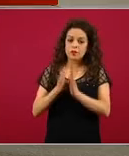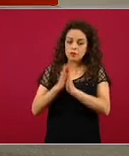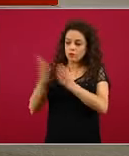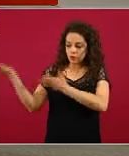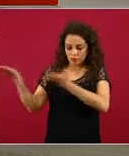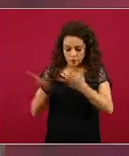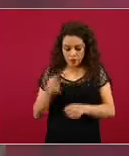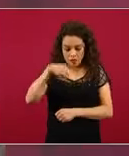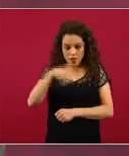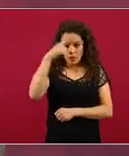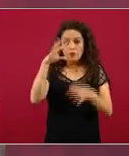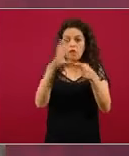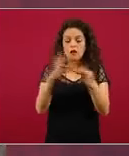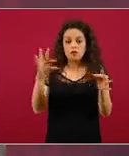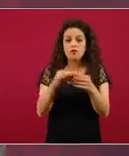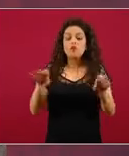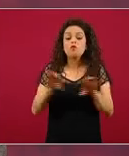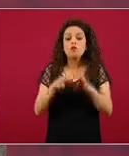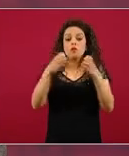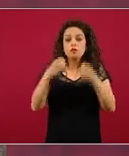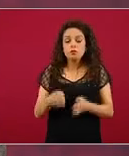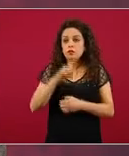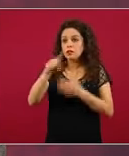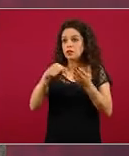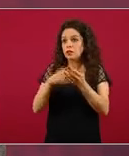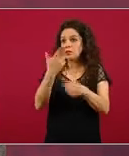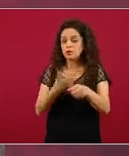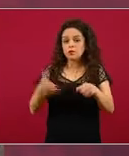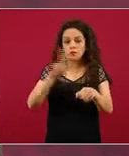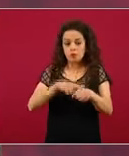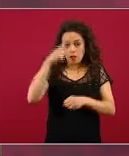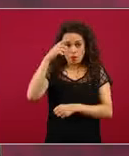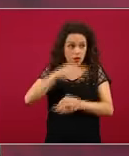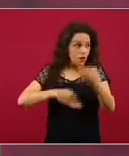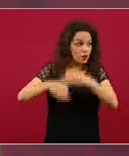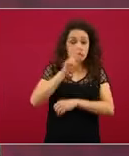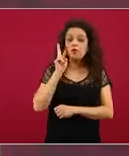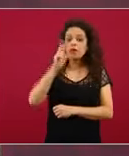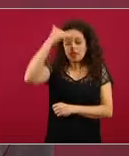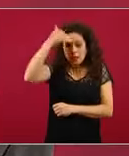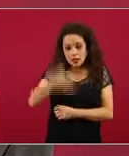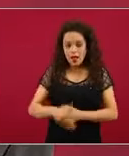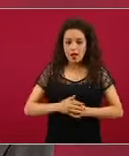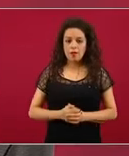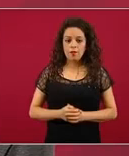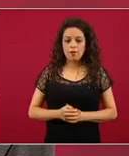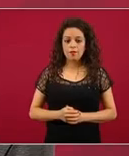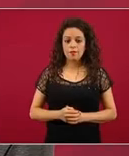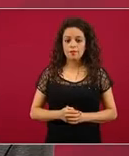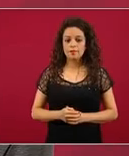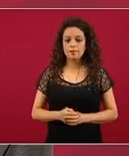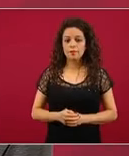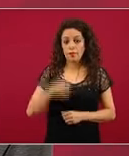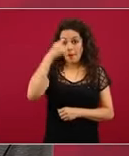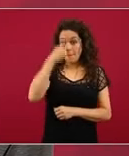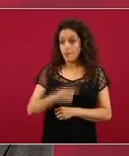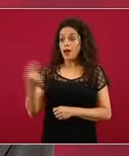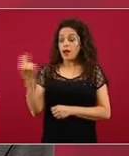el estado de ánimo que hay en las unidades clínicas. Para lograr tener el personal, hemos acudido